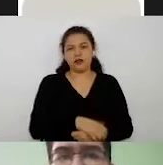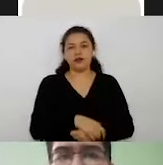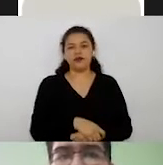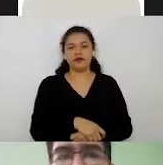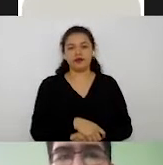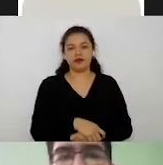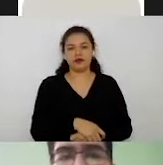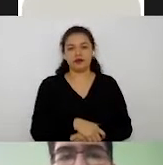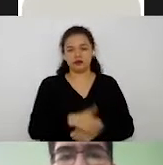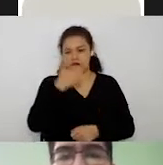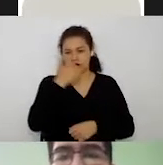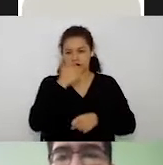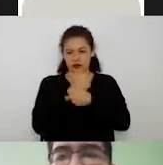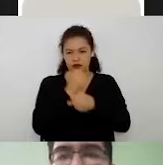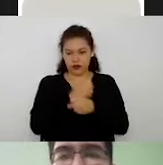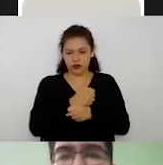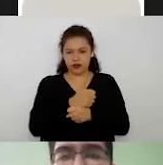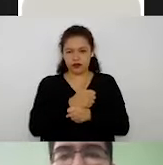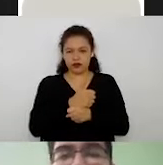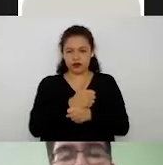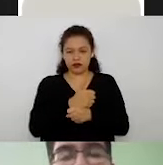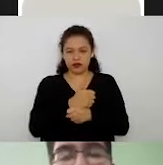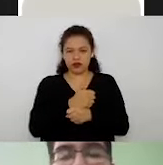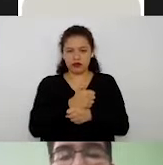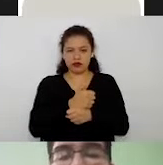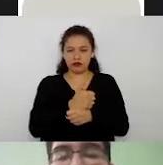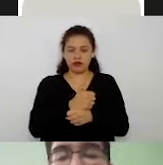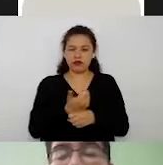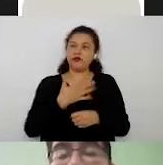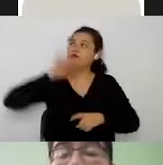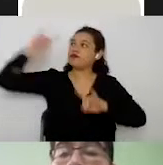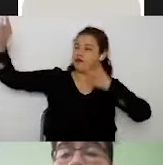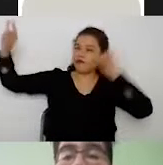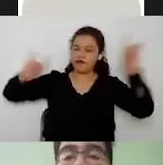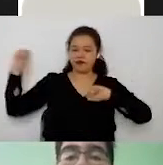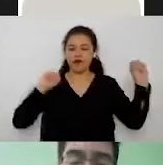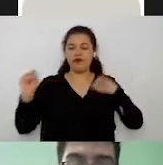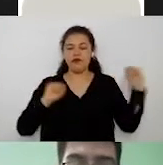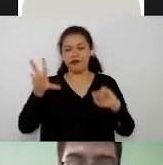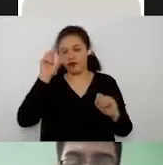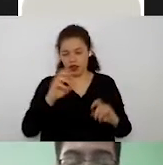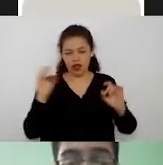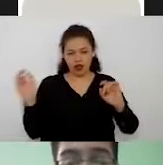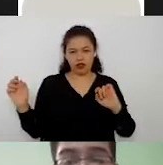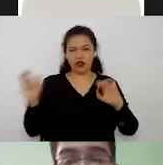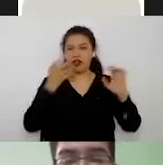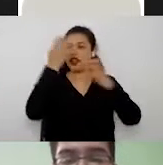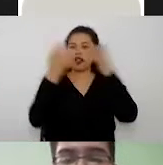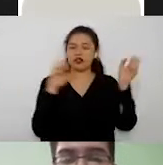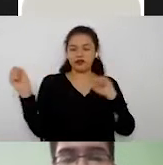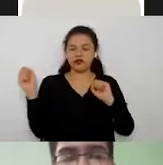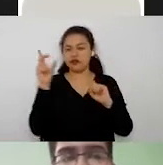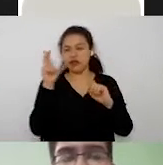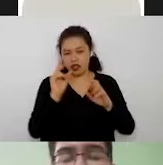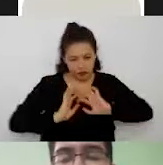pues en las escuelas primarias haya pegados estos carteles de no corro, no grito, no empujo. Pero imagínense un niño de primaria,